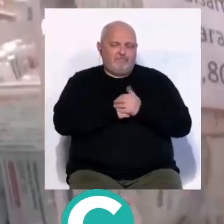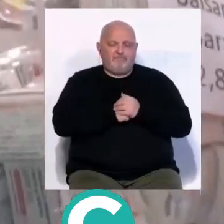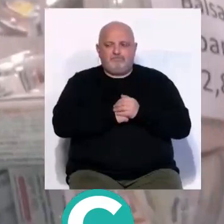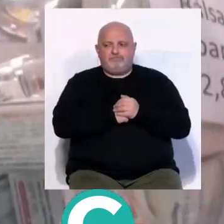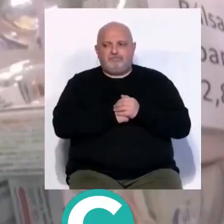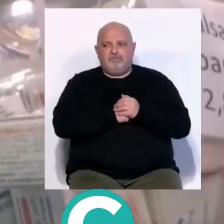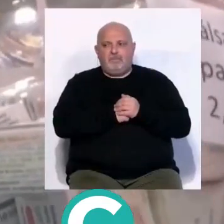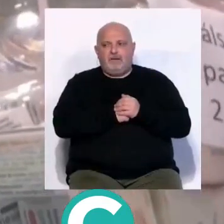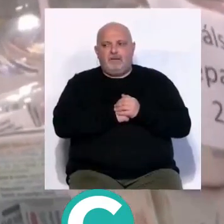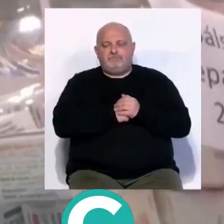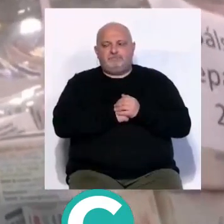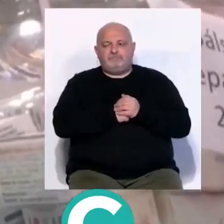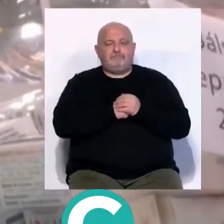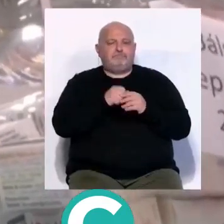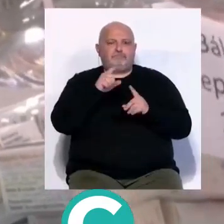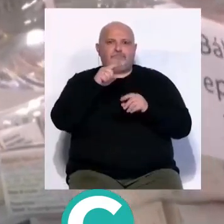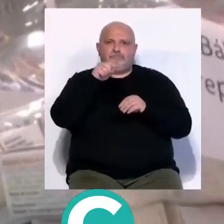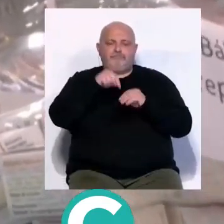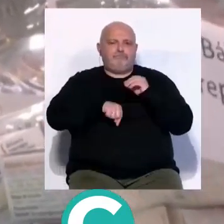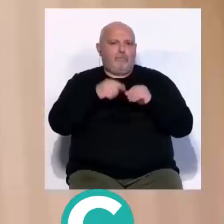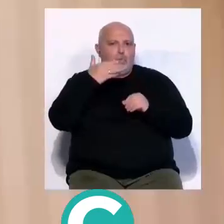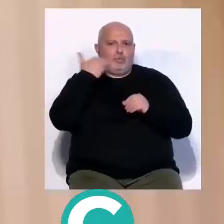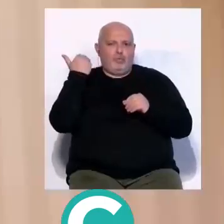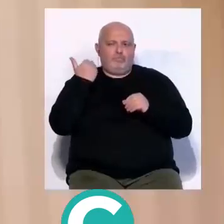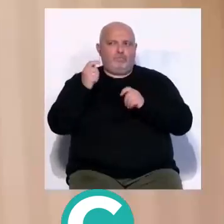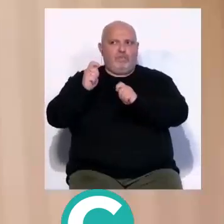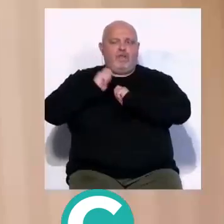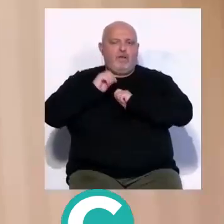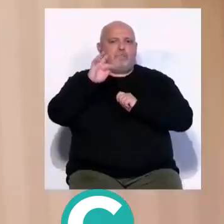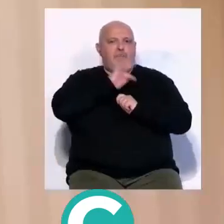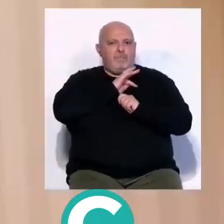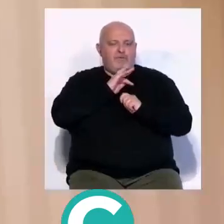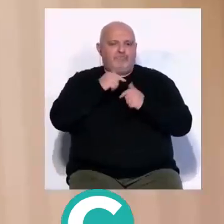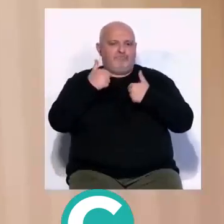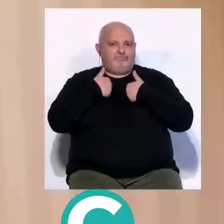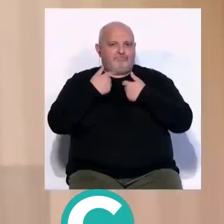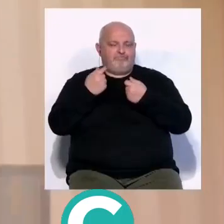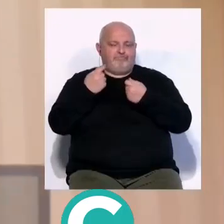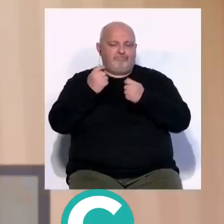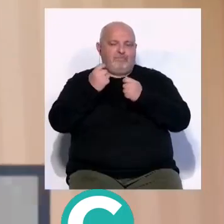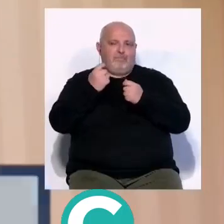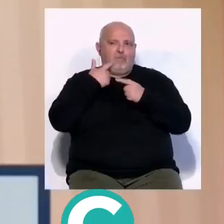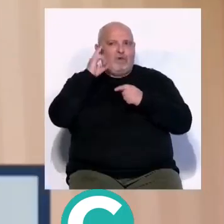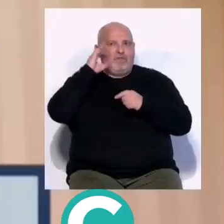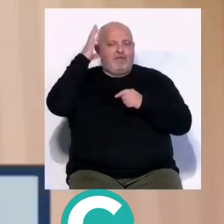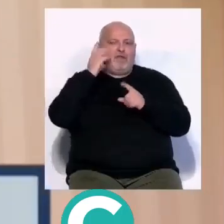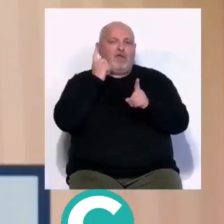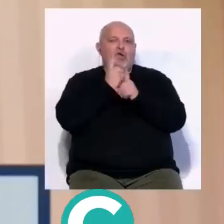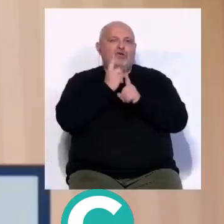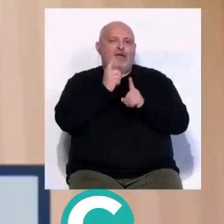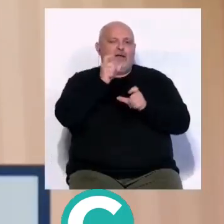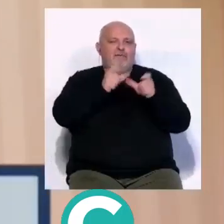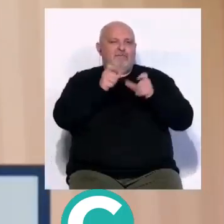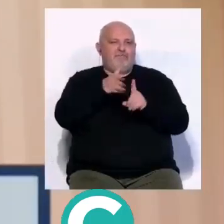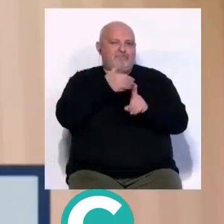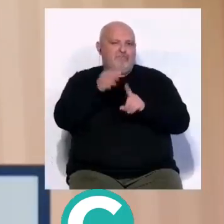género. Estamos profundamente orgullosos del premio Meridiana que se nos ha concedido como iniciativa contra la violencia